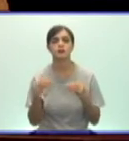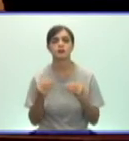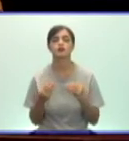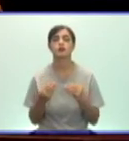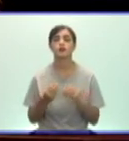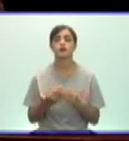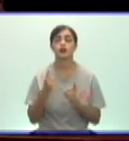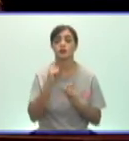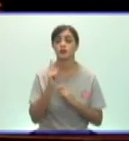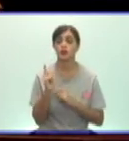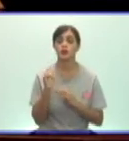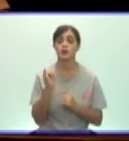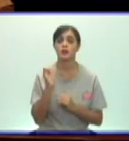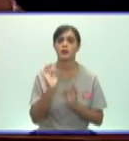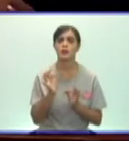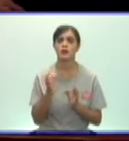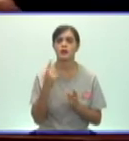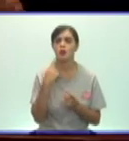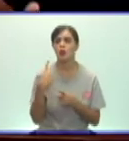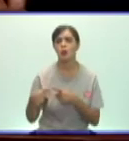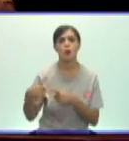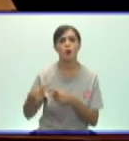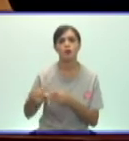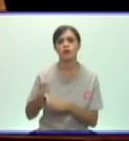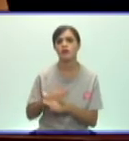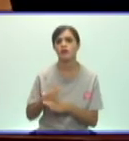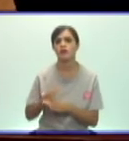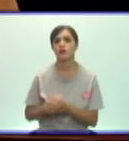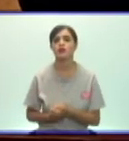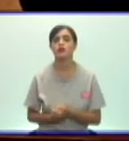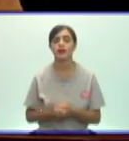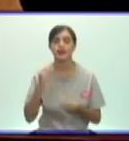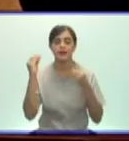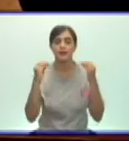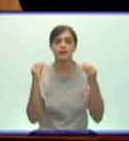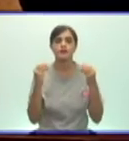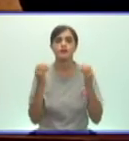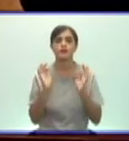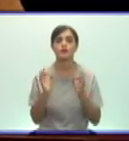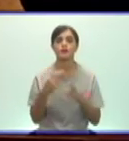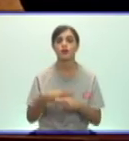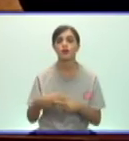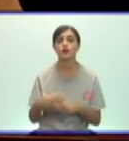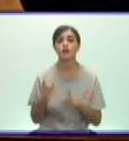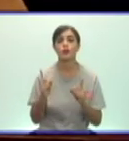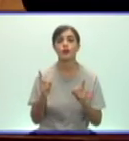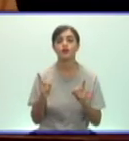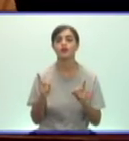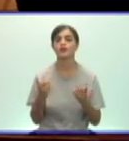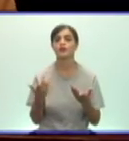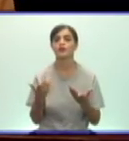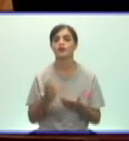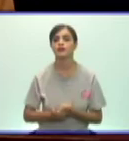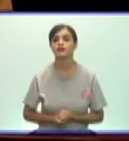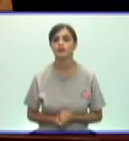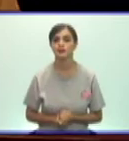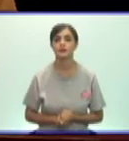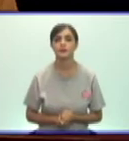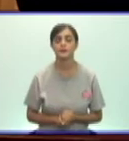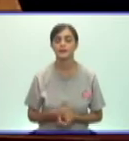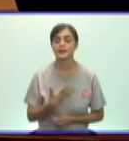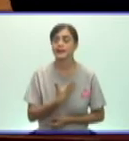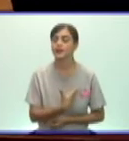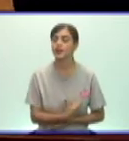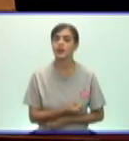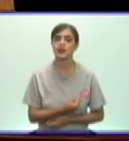Bueno, seguiremos puntualizando sobre el fascismo, una política inhumana, y que lamentablemente en nuestros